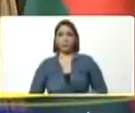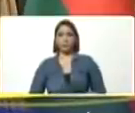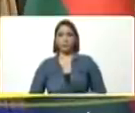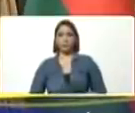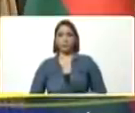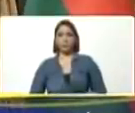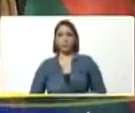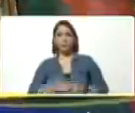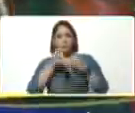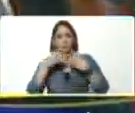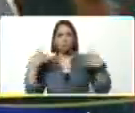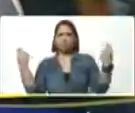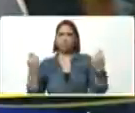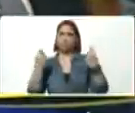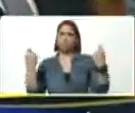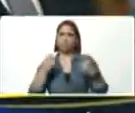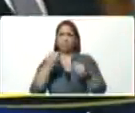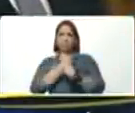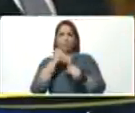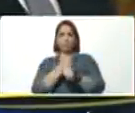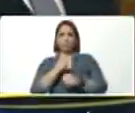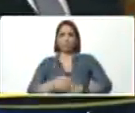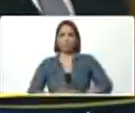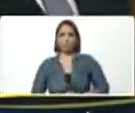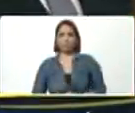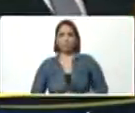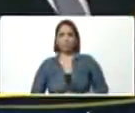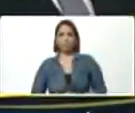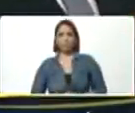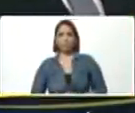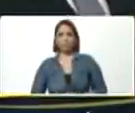Una buena jornada de trabajo.